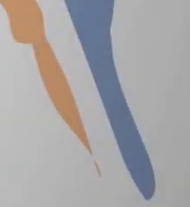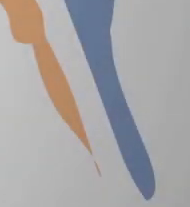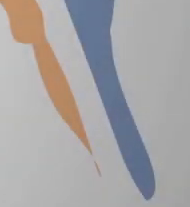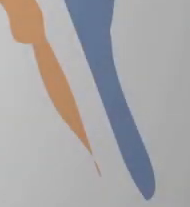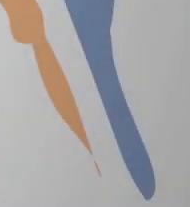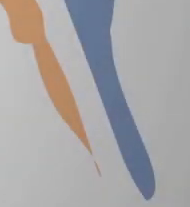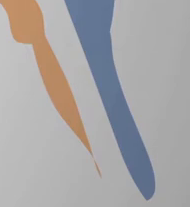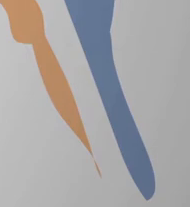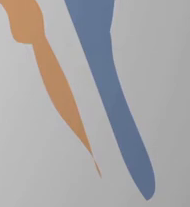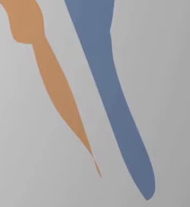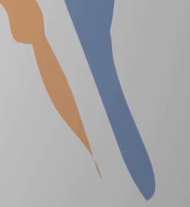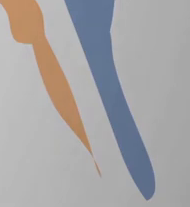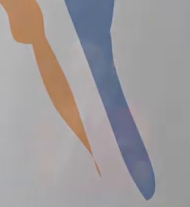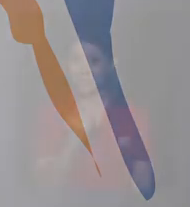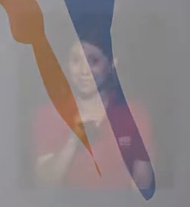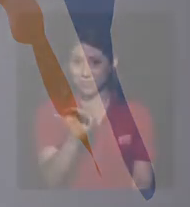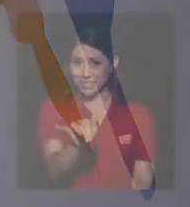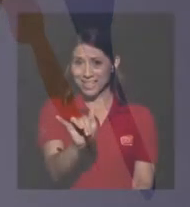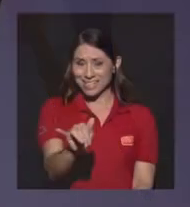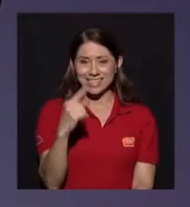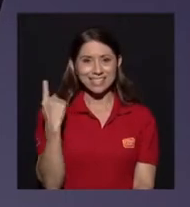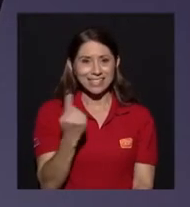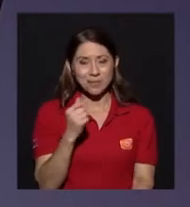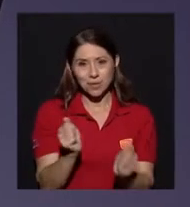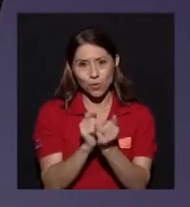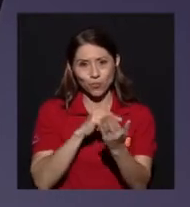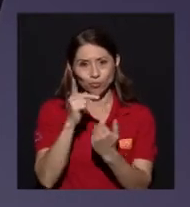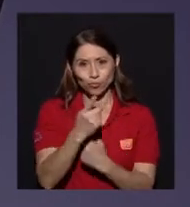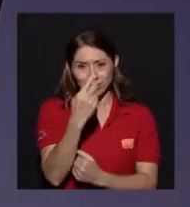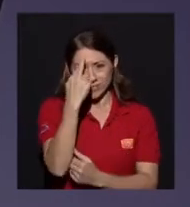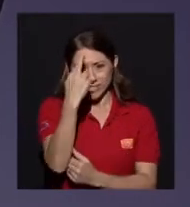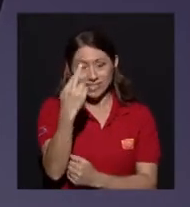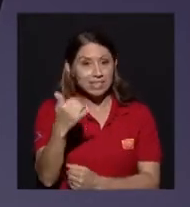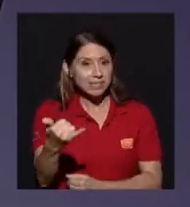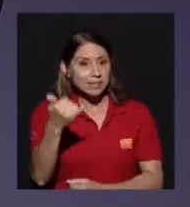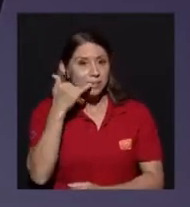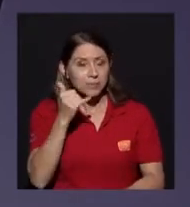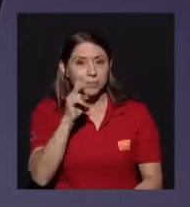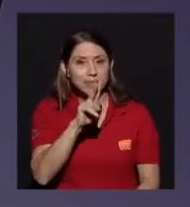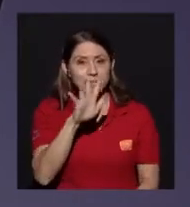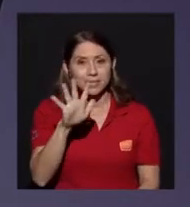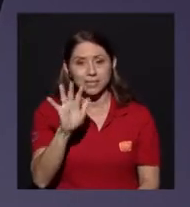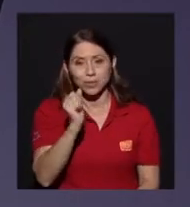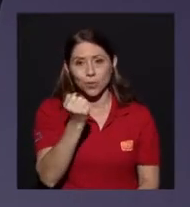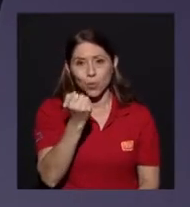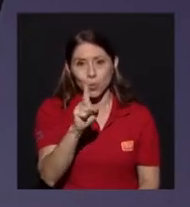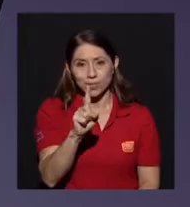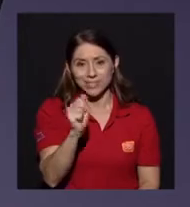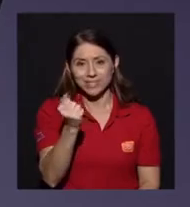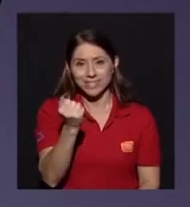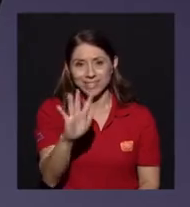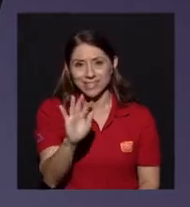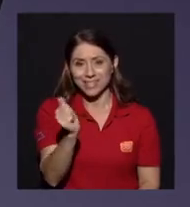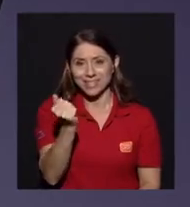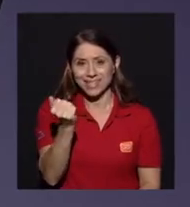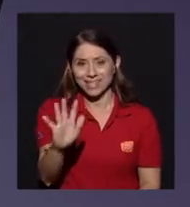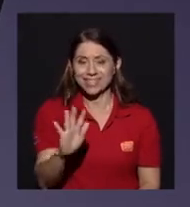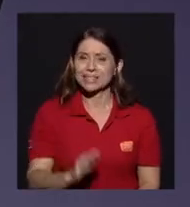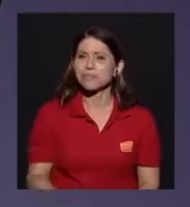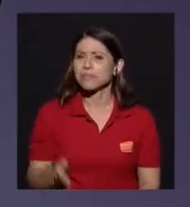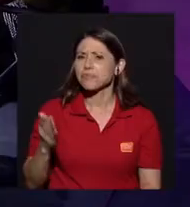gracias por estar allí y siempre con reverencias ya menos 25 11 15 15 rodrigo